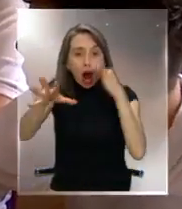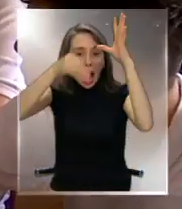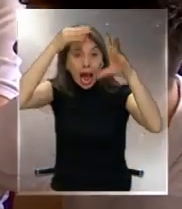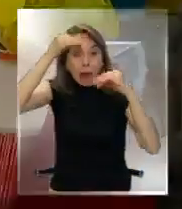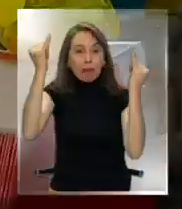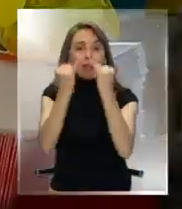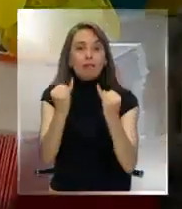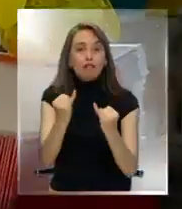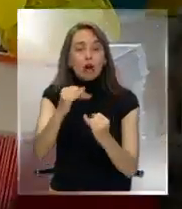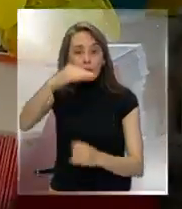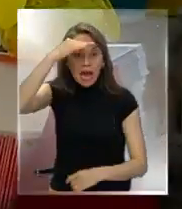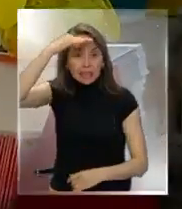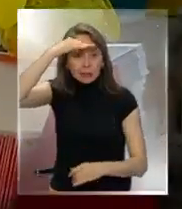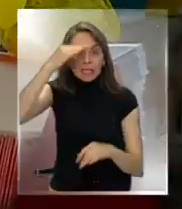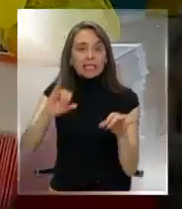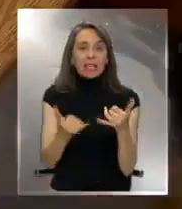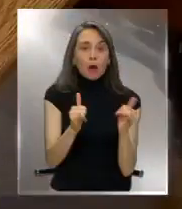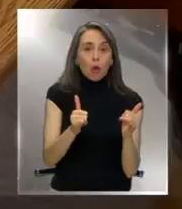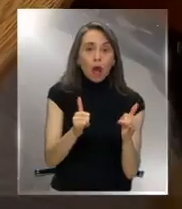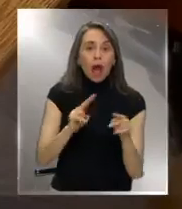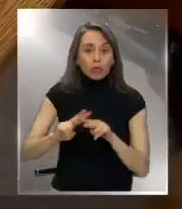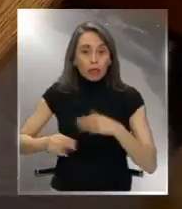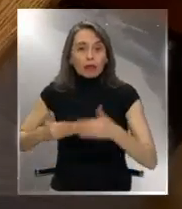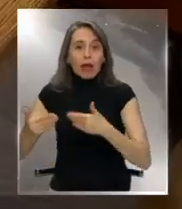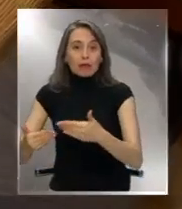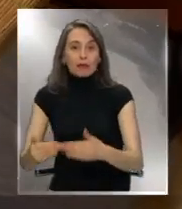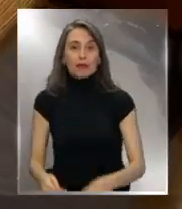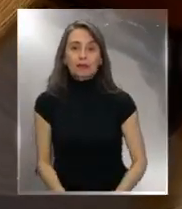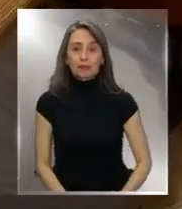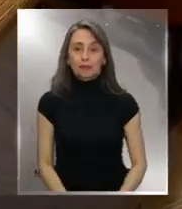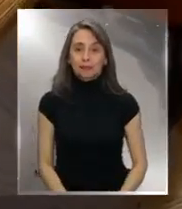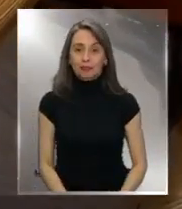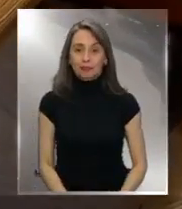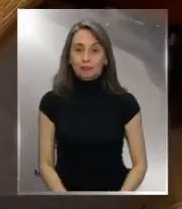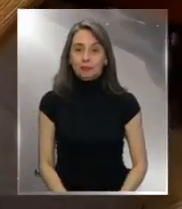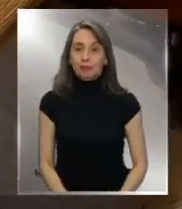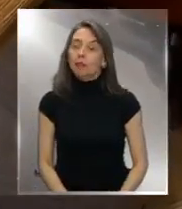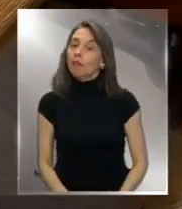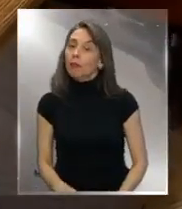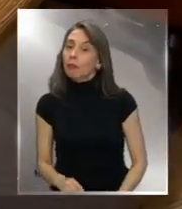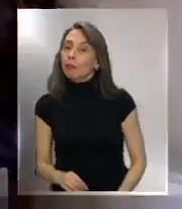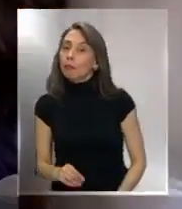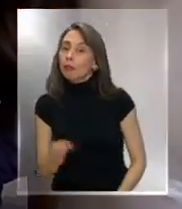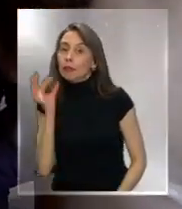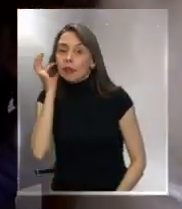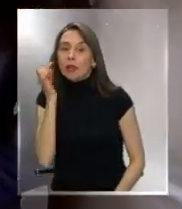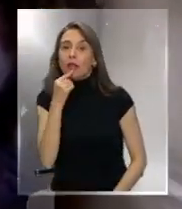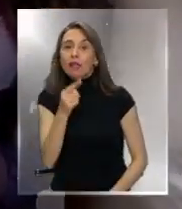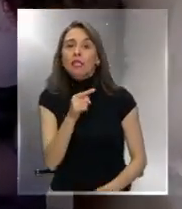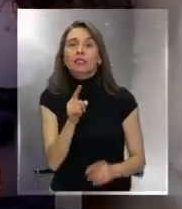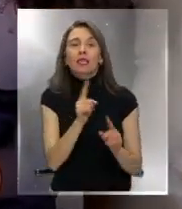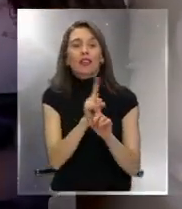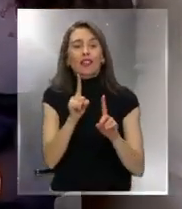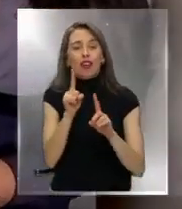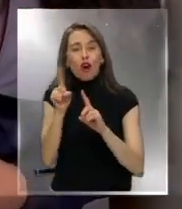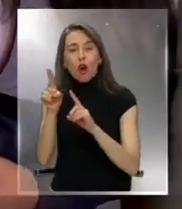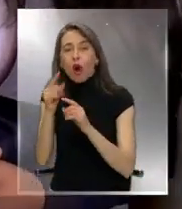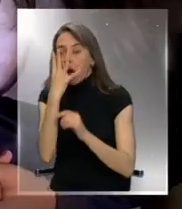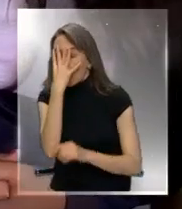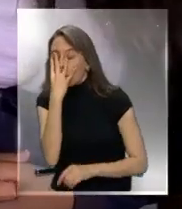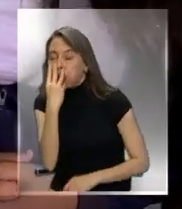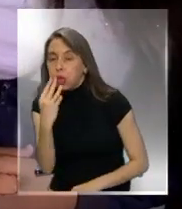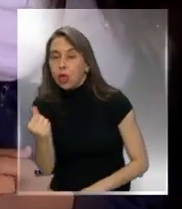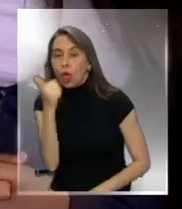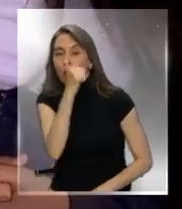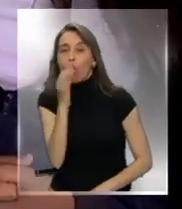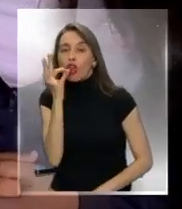la experiencia, jugando y actuando. Nuestro compromiso es no meternos a la droga, porque ya que la droga, meterse,